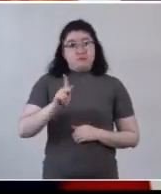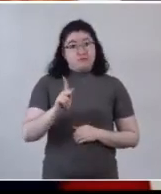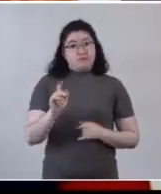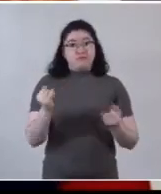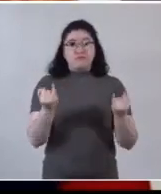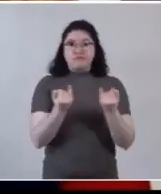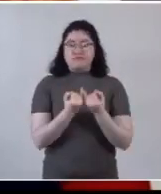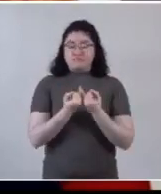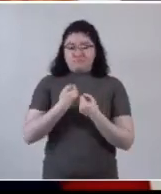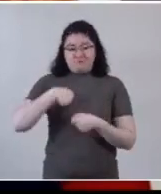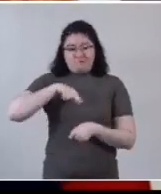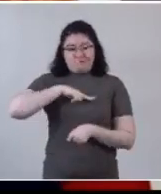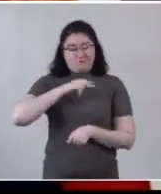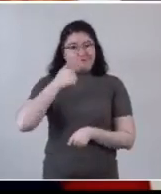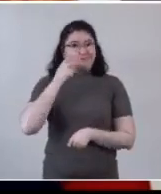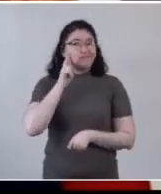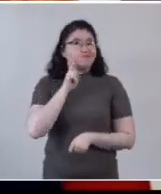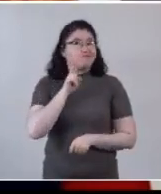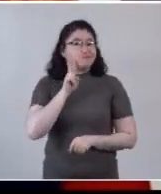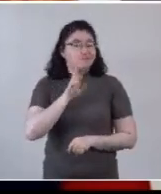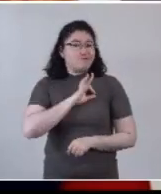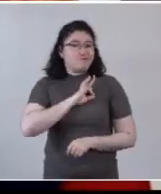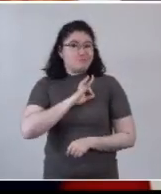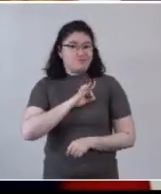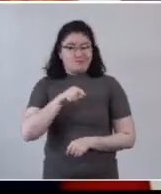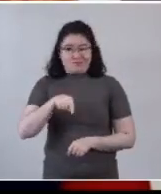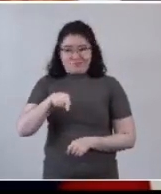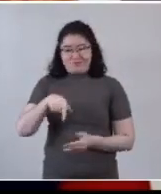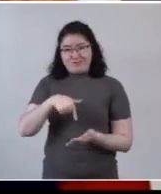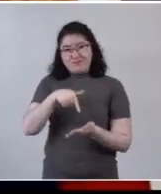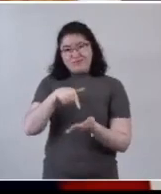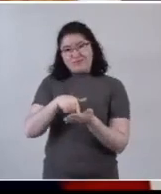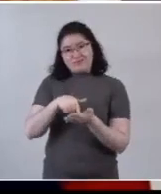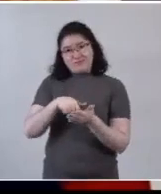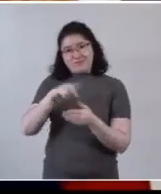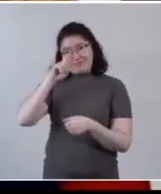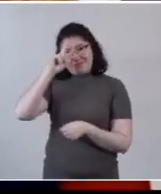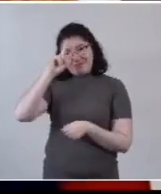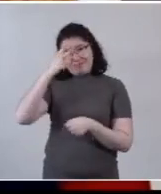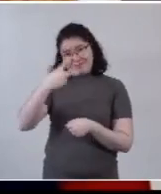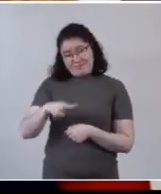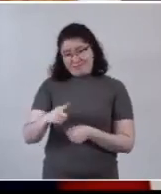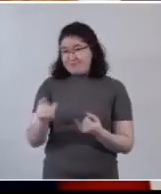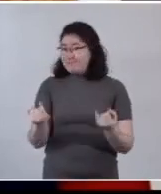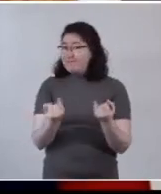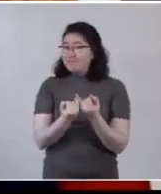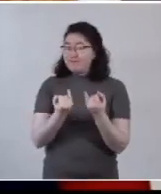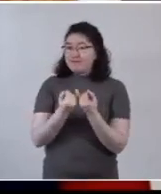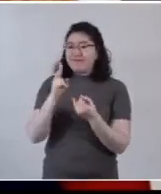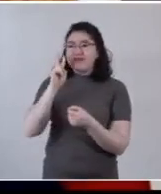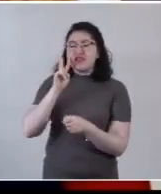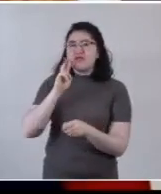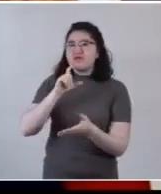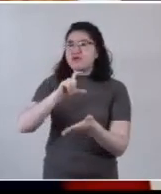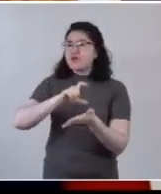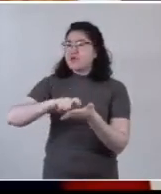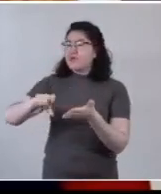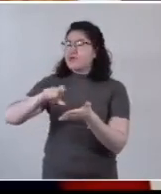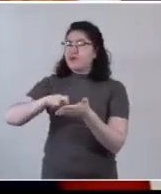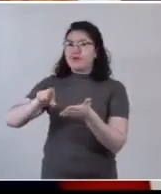de conseguir aquí con productores mexicanos, haciendo